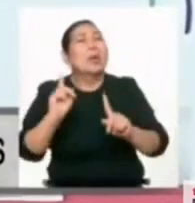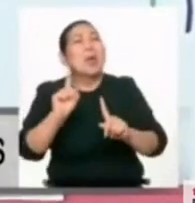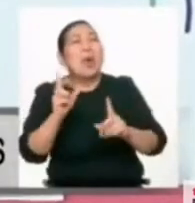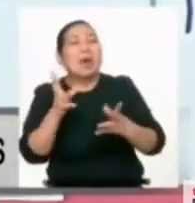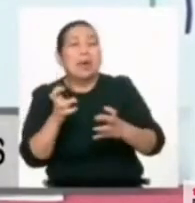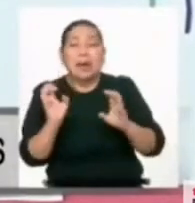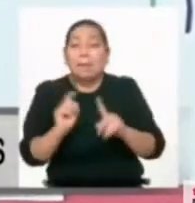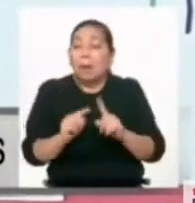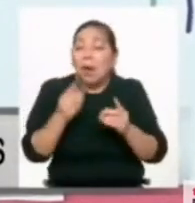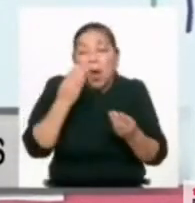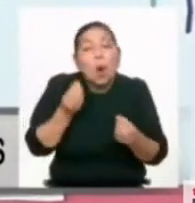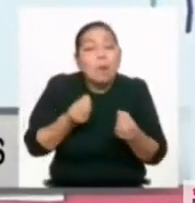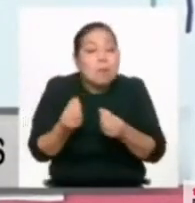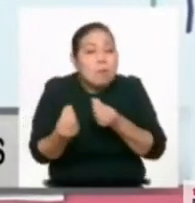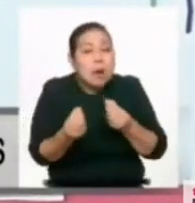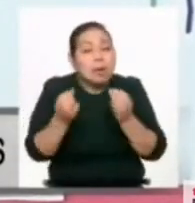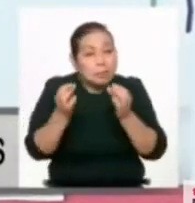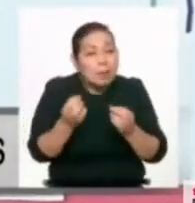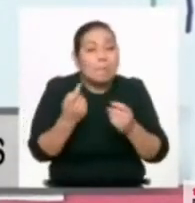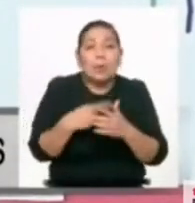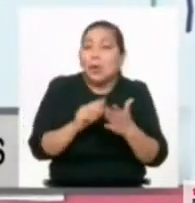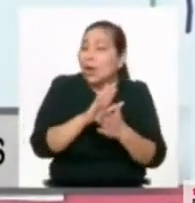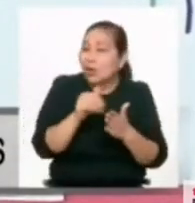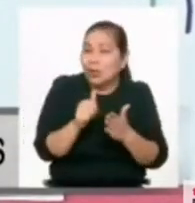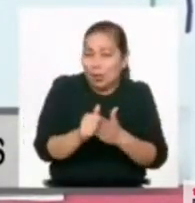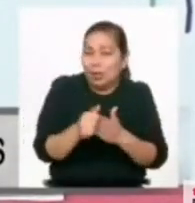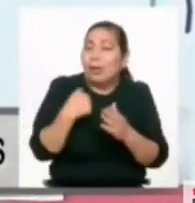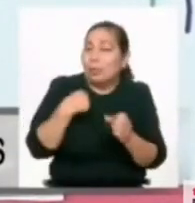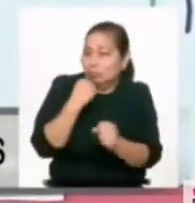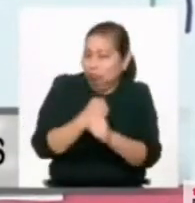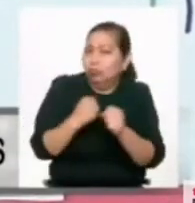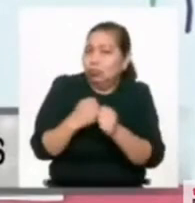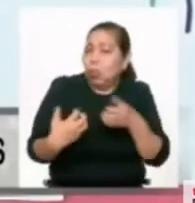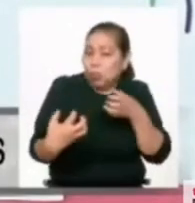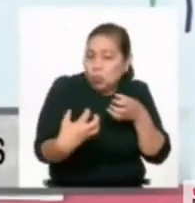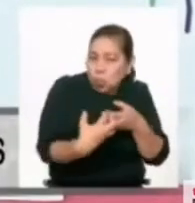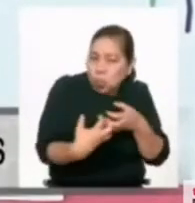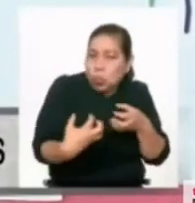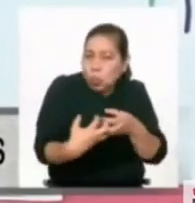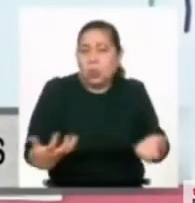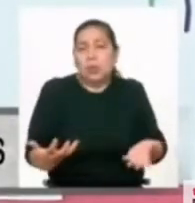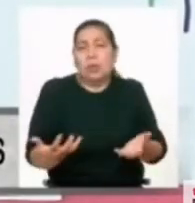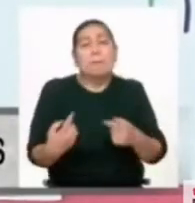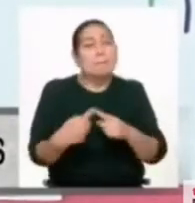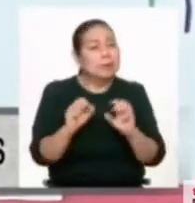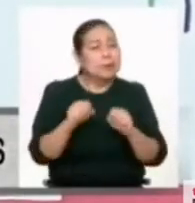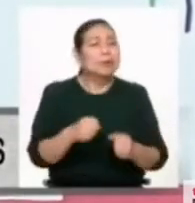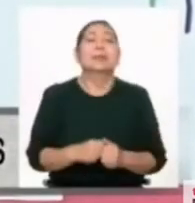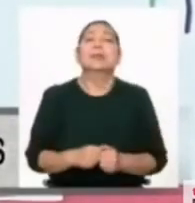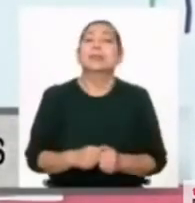pero ya veremos los mecanismos para convencerlos, porque todos tenemos que trabajar conjuntamente